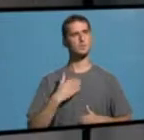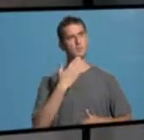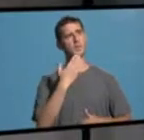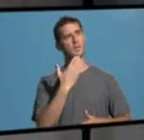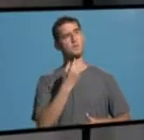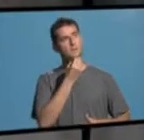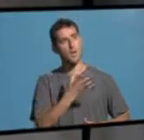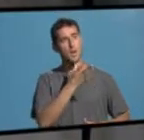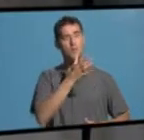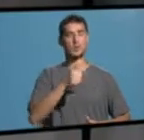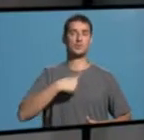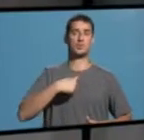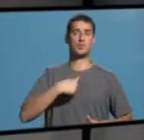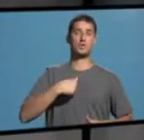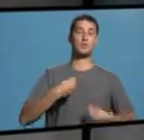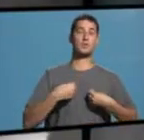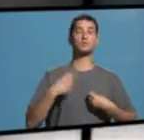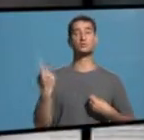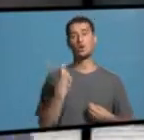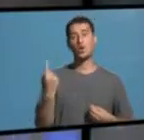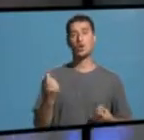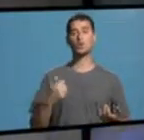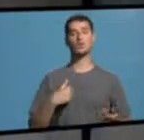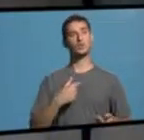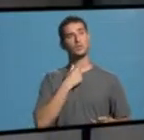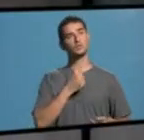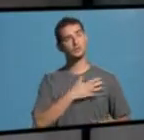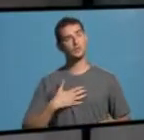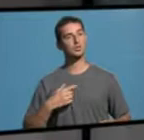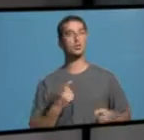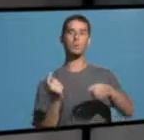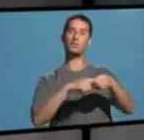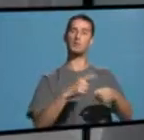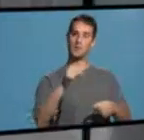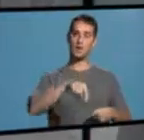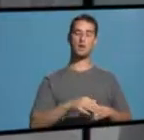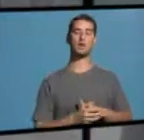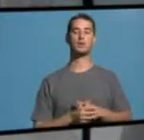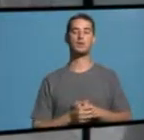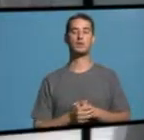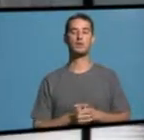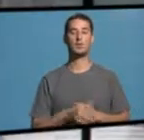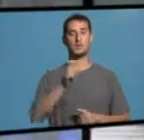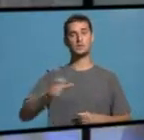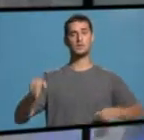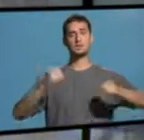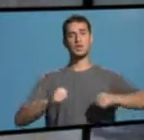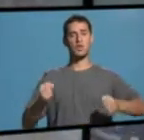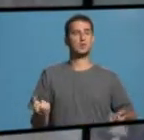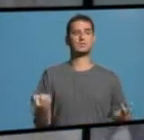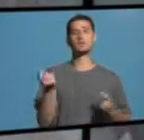eu vivo solo e gustaría meter unha plaza aí, asegurada. Os vellos de aquí non van ter que ir